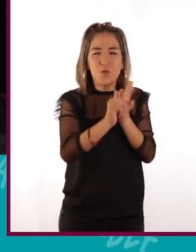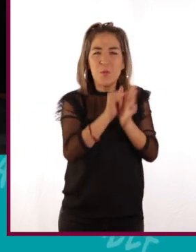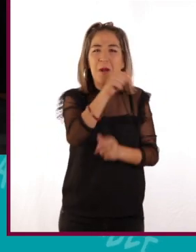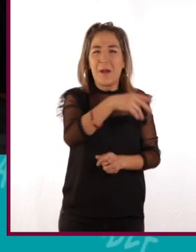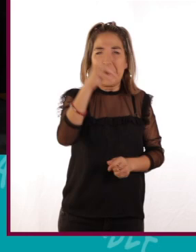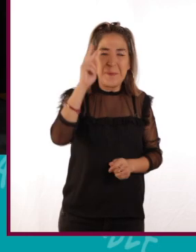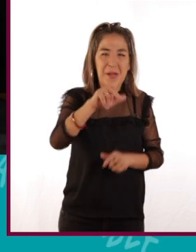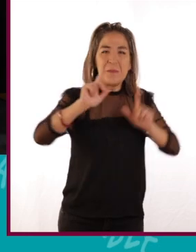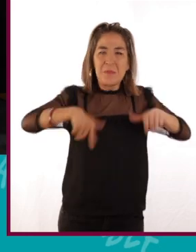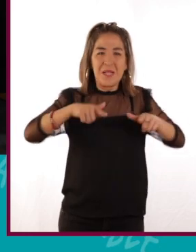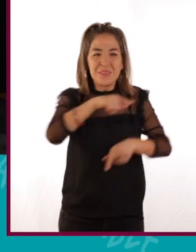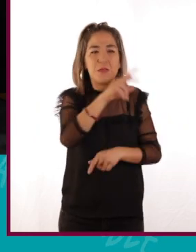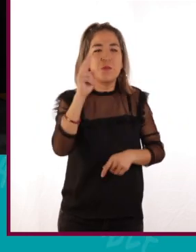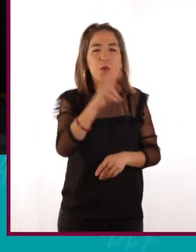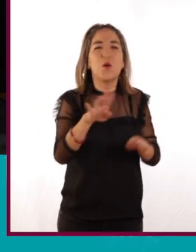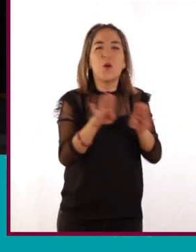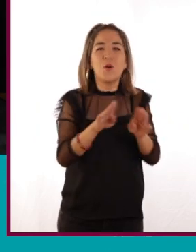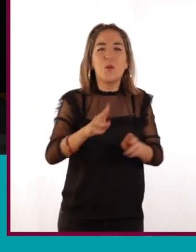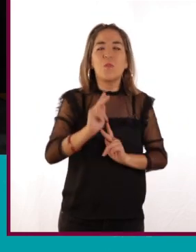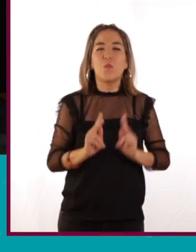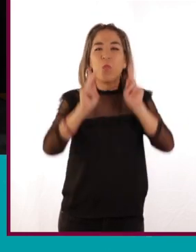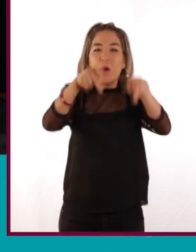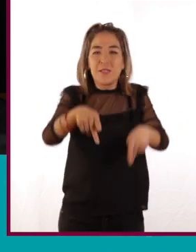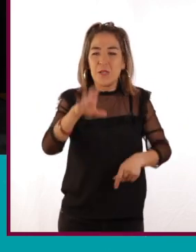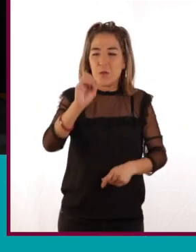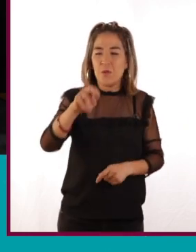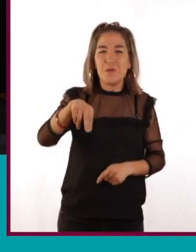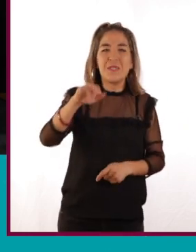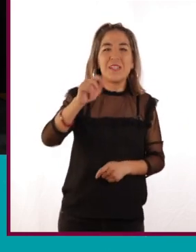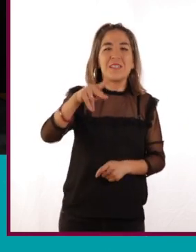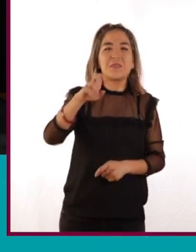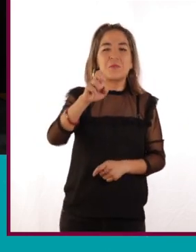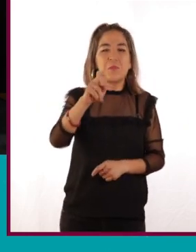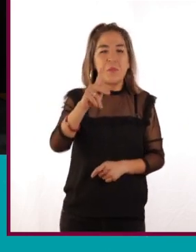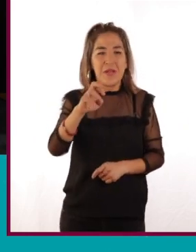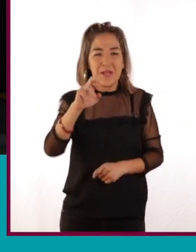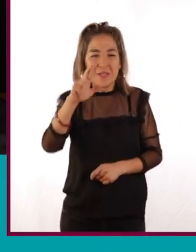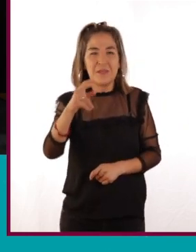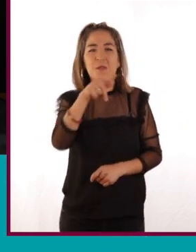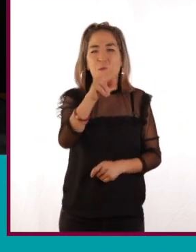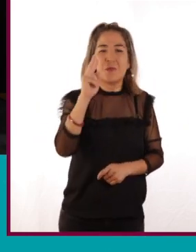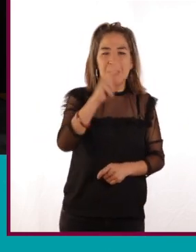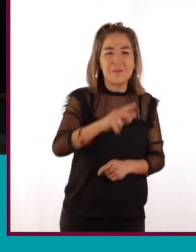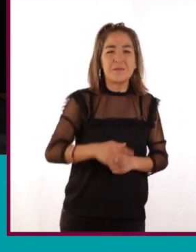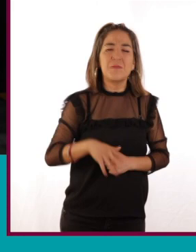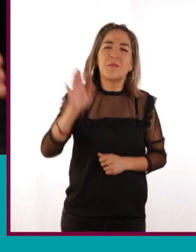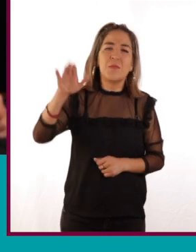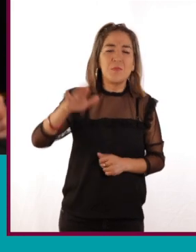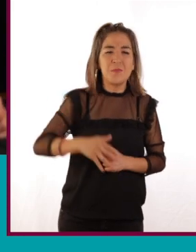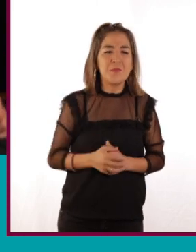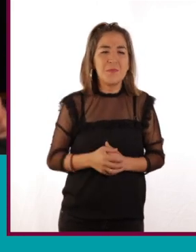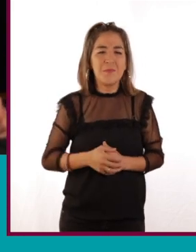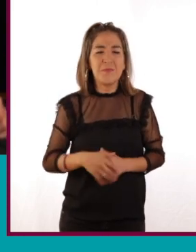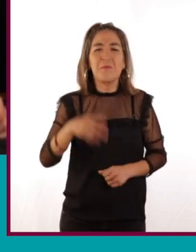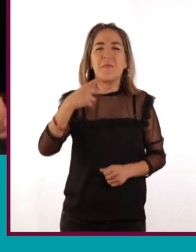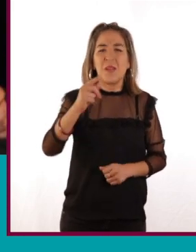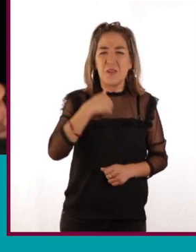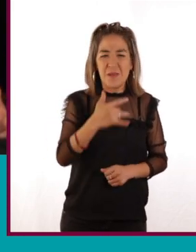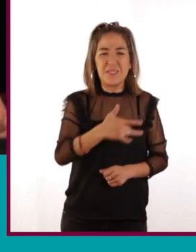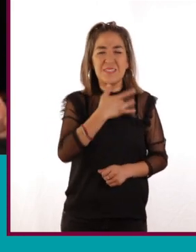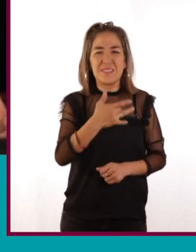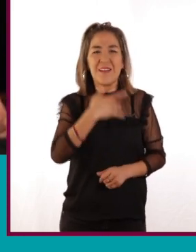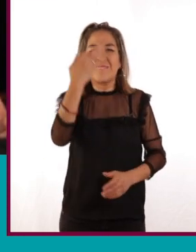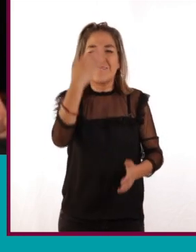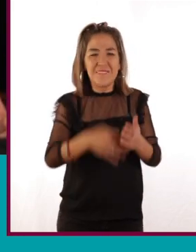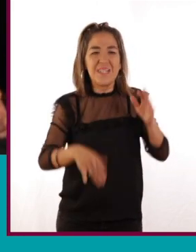de YouTube de Aprende en Casa y busquen Puentes de Königsberg y conocerán más sobre Euler. Oye, Edith, pero